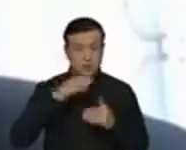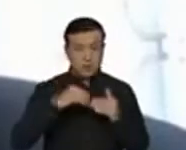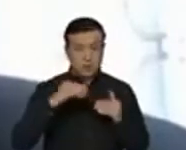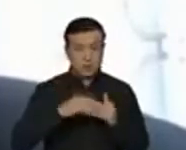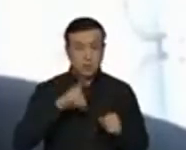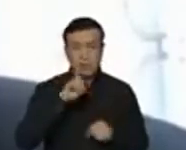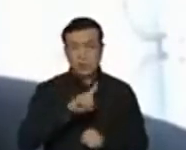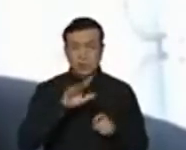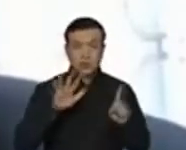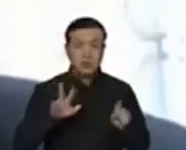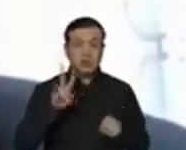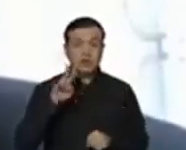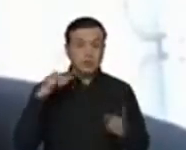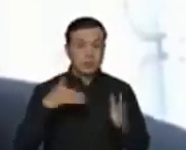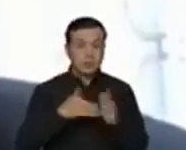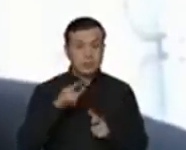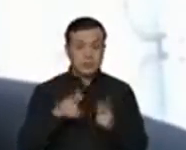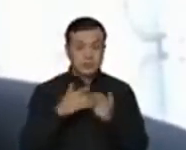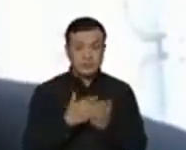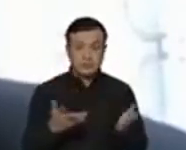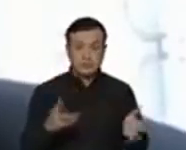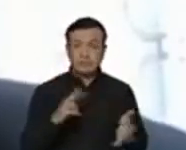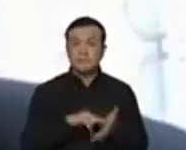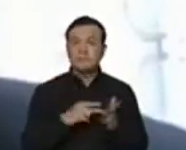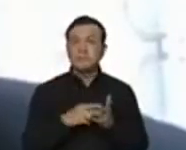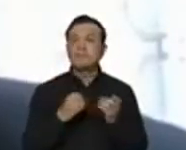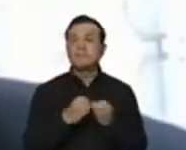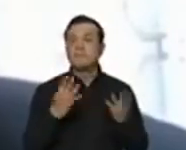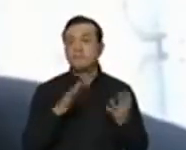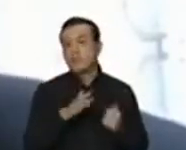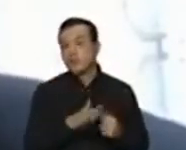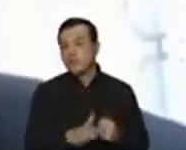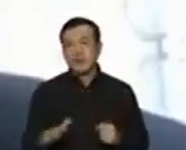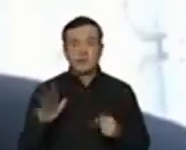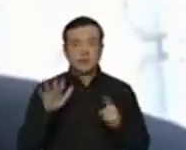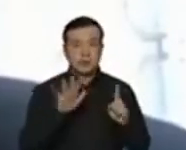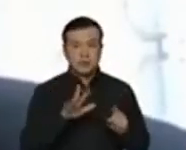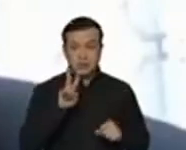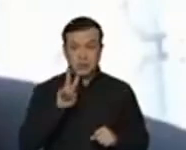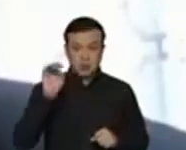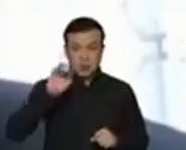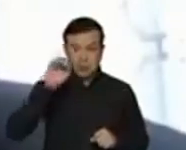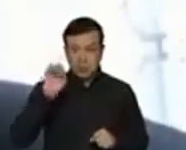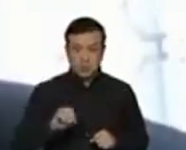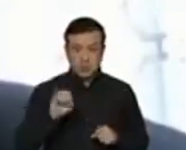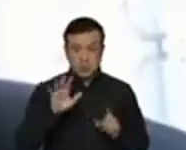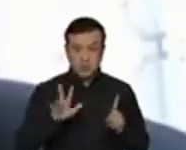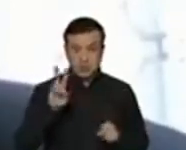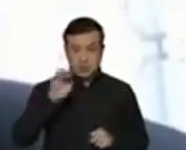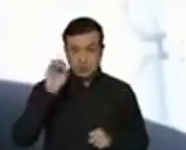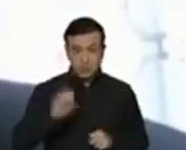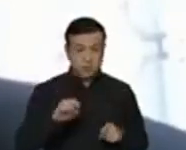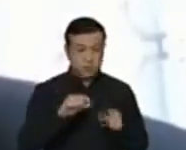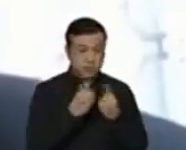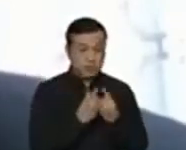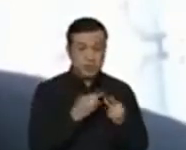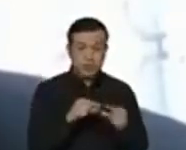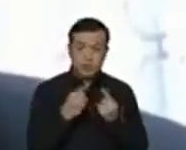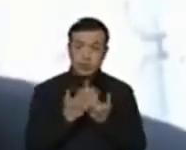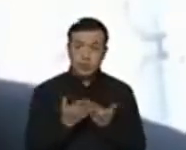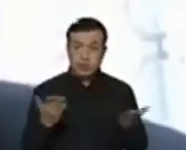162 mil clientes. Esto significa más o menos el 62% en tres sectores básicos, que son